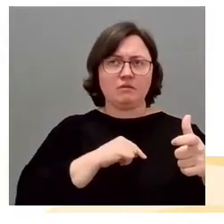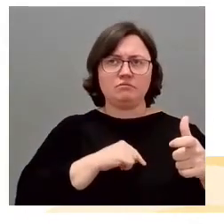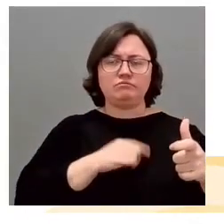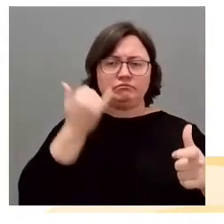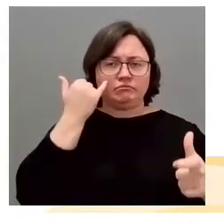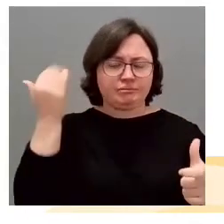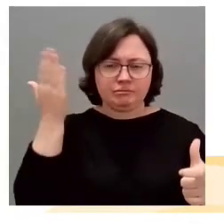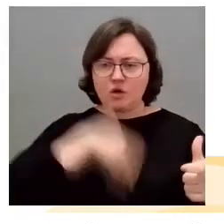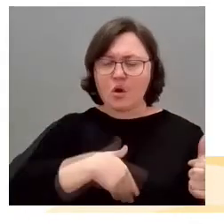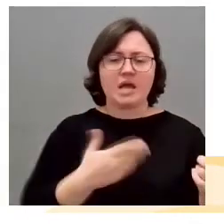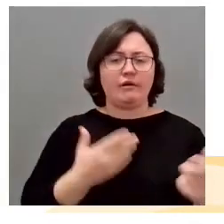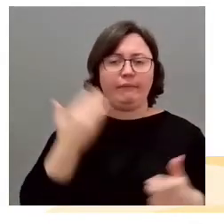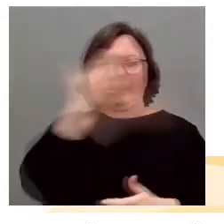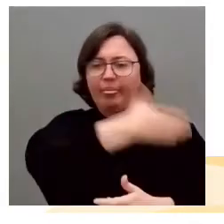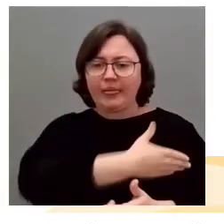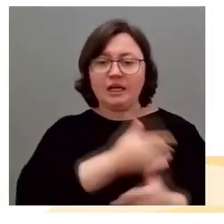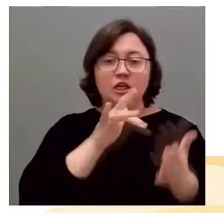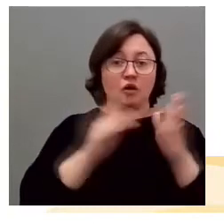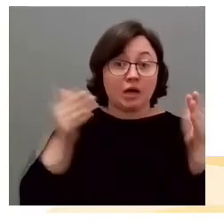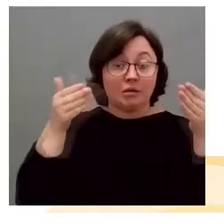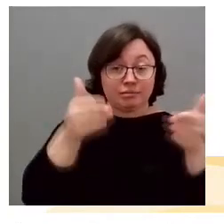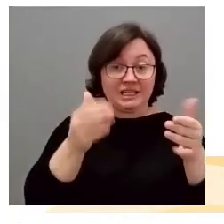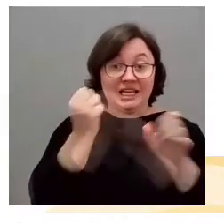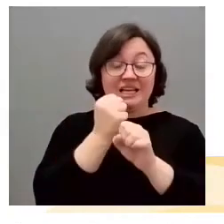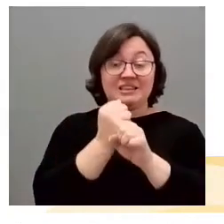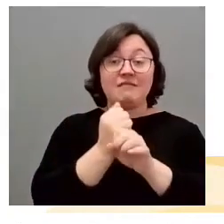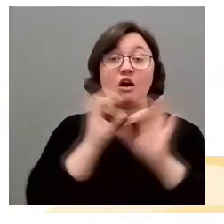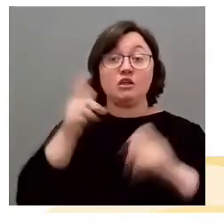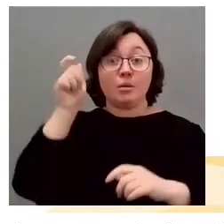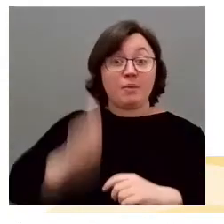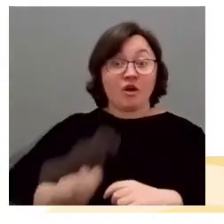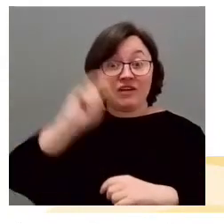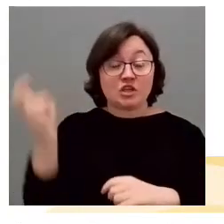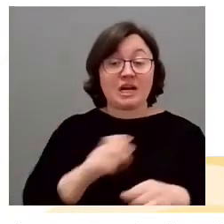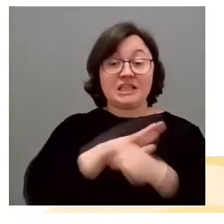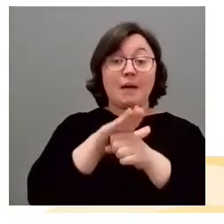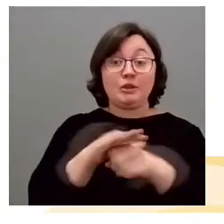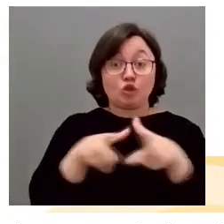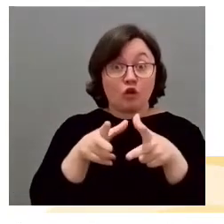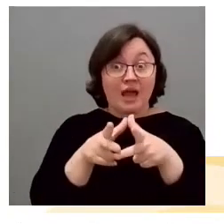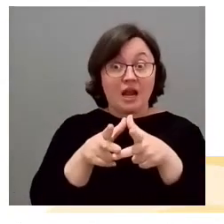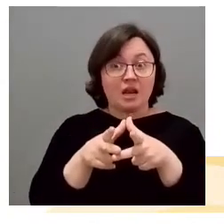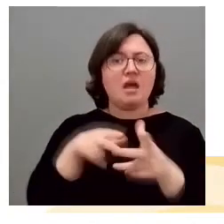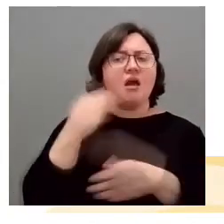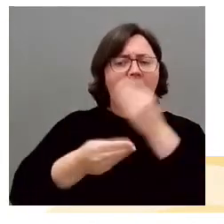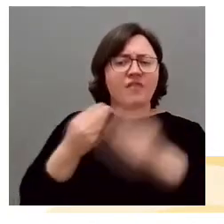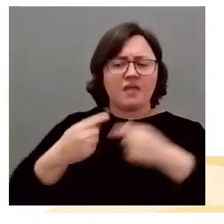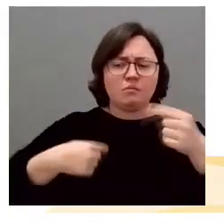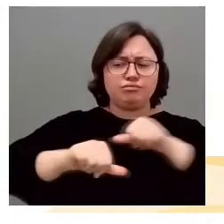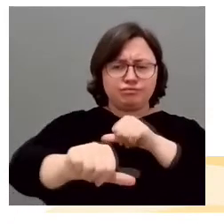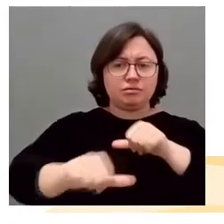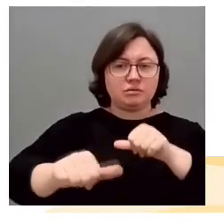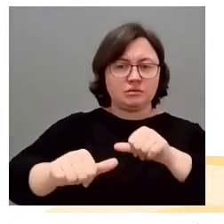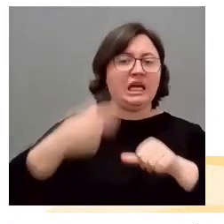valoramos ni ponemos en el acento en el trabajo que grandes profesionales del ámbito de lo social desarrolláis. Lo